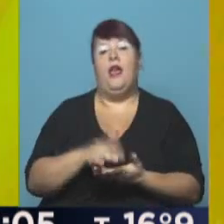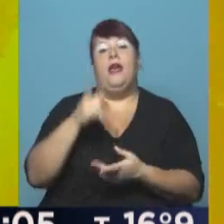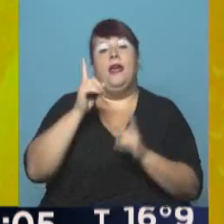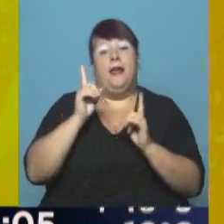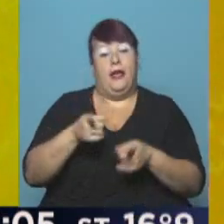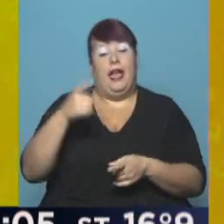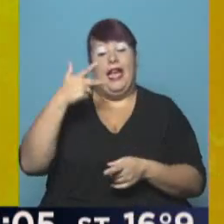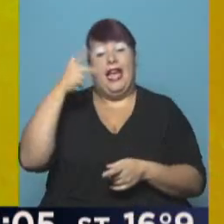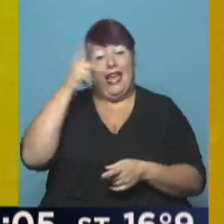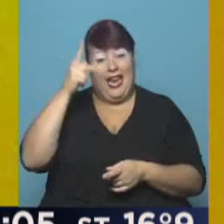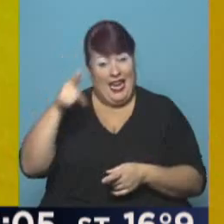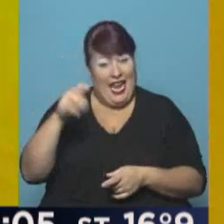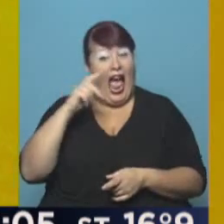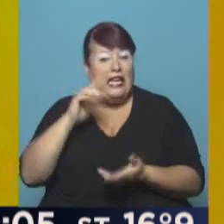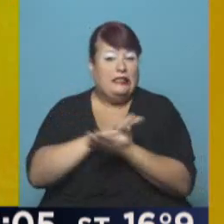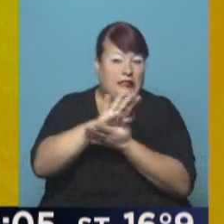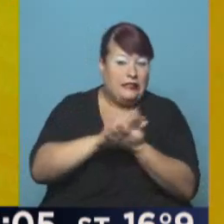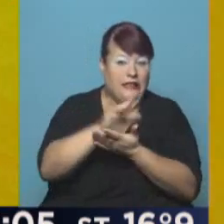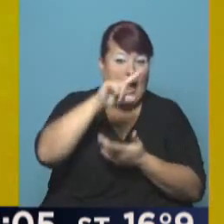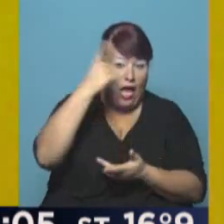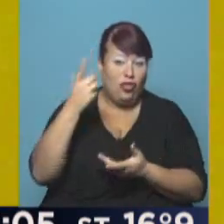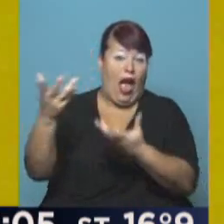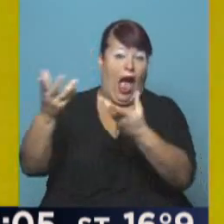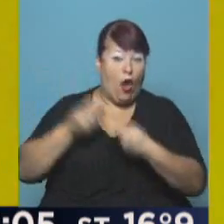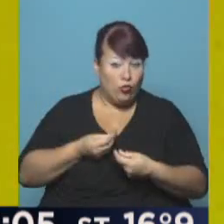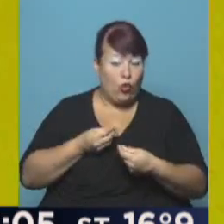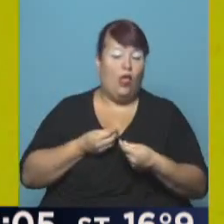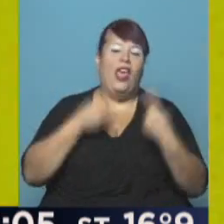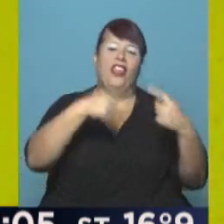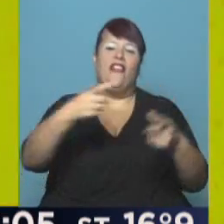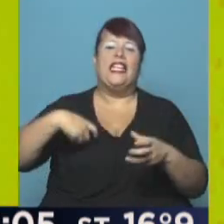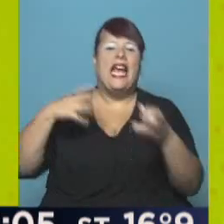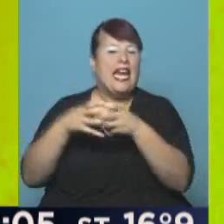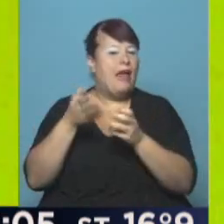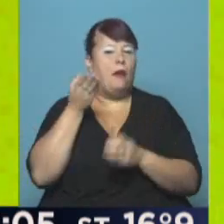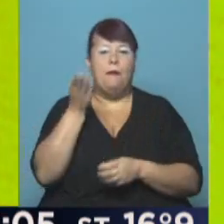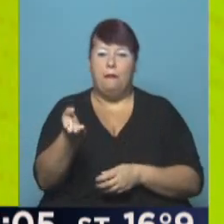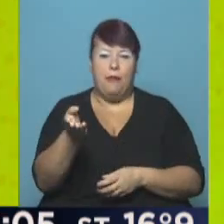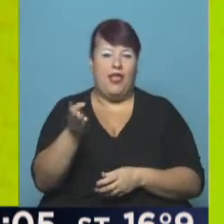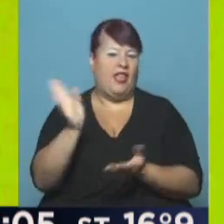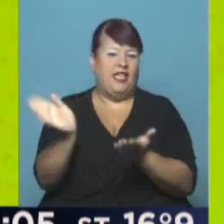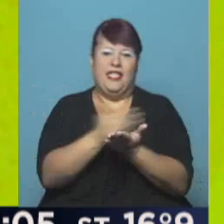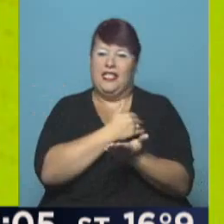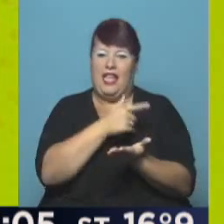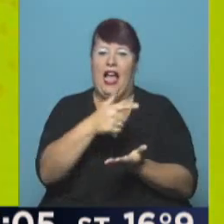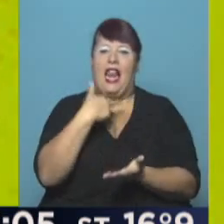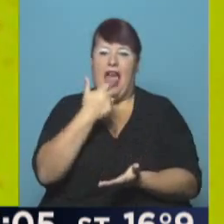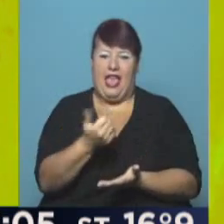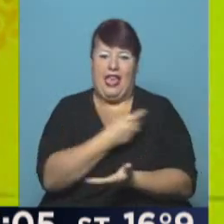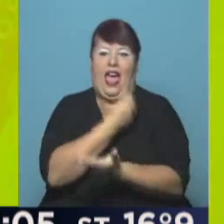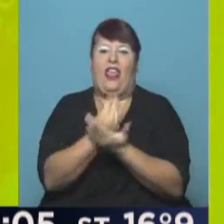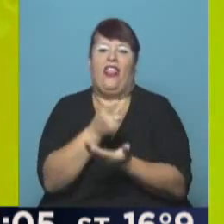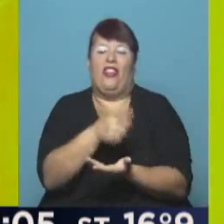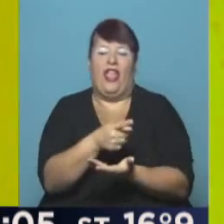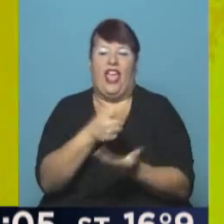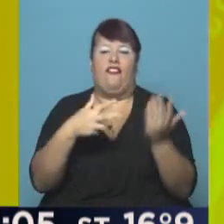Mientras Alicia Kirchner negocia con Nación una ayuda, hay distintos gremios que están pidiendo el alejamiento de su hija del cargo que ocupa